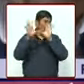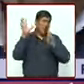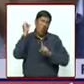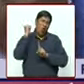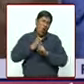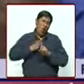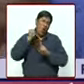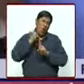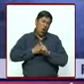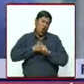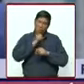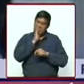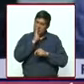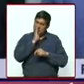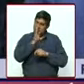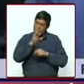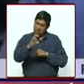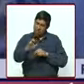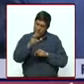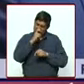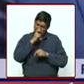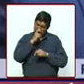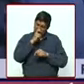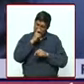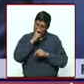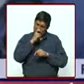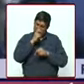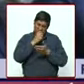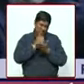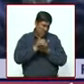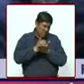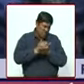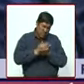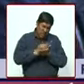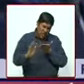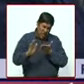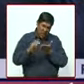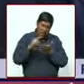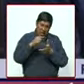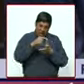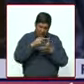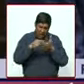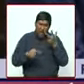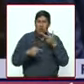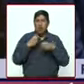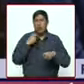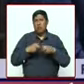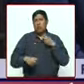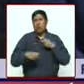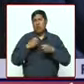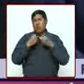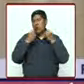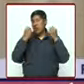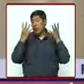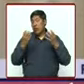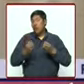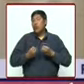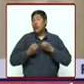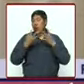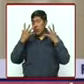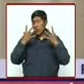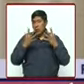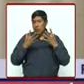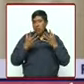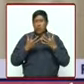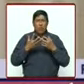con firmeza y determinación para erradicar estos flagelos que tanto